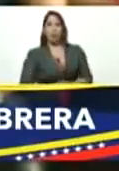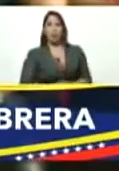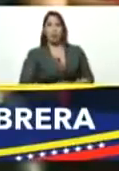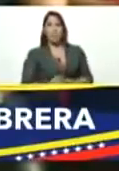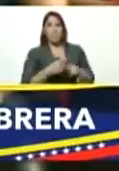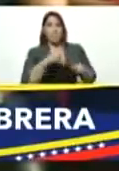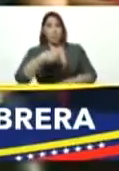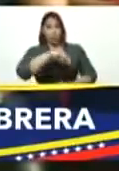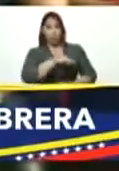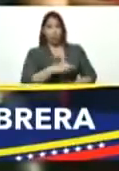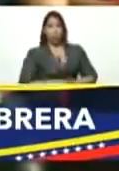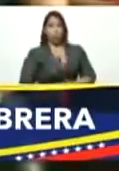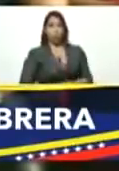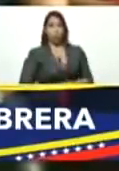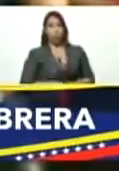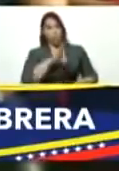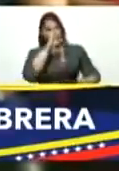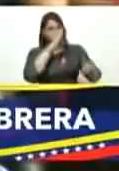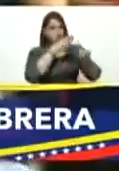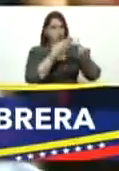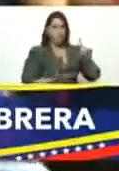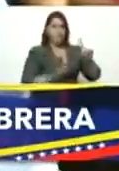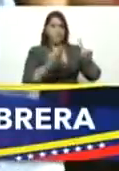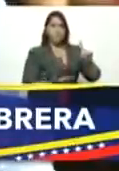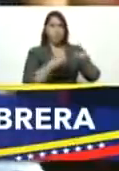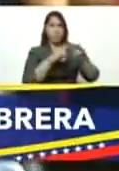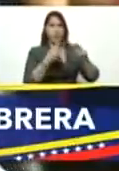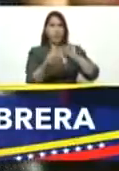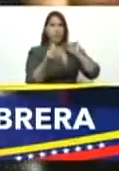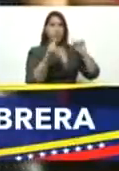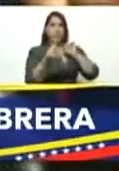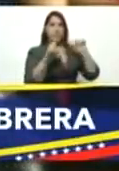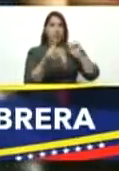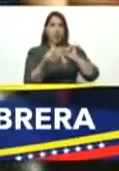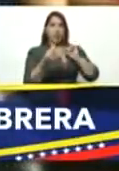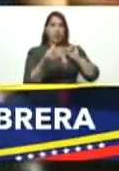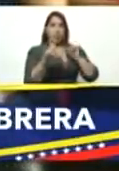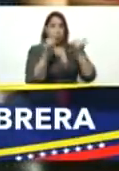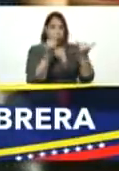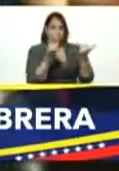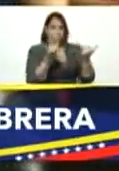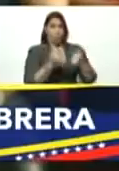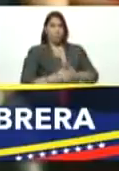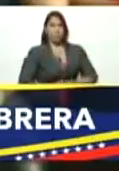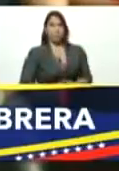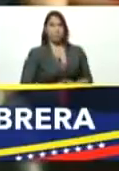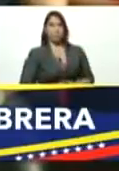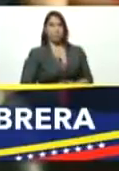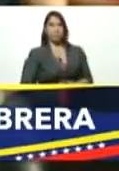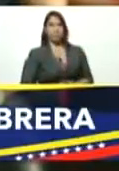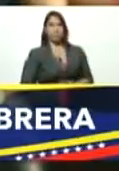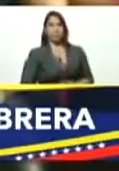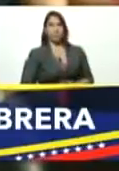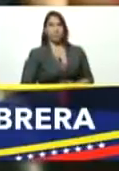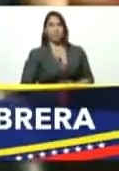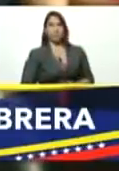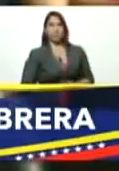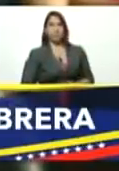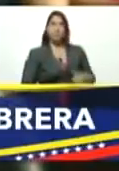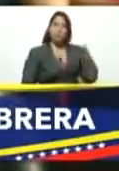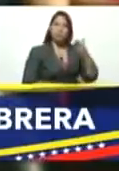nosotros es una ruta fundamental para el debate en estos instantes a ibagué a la fábrica a